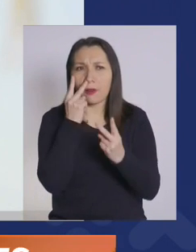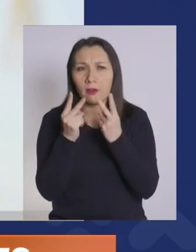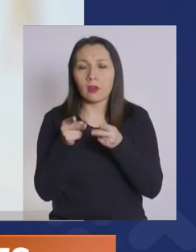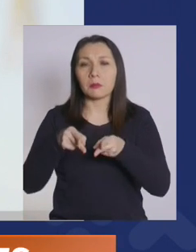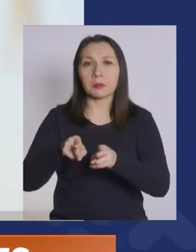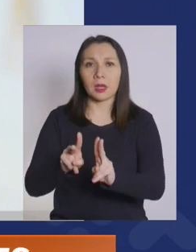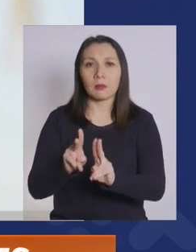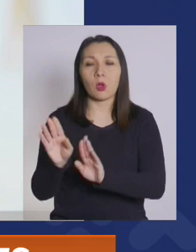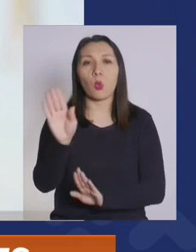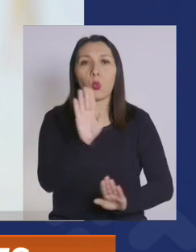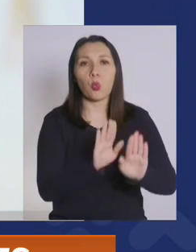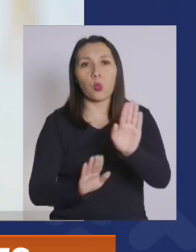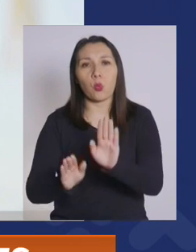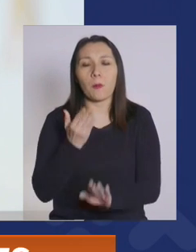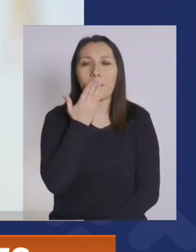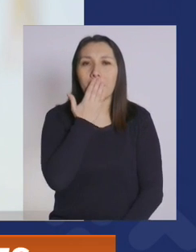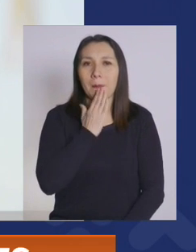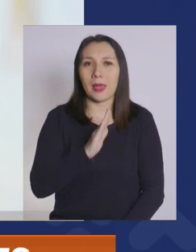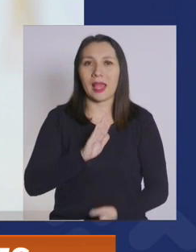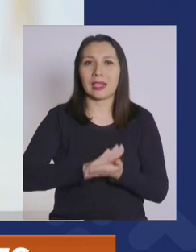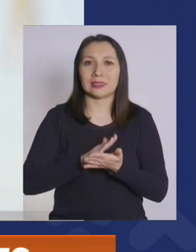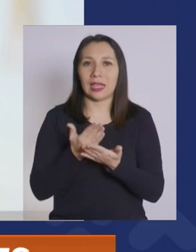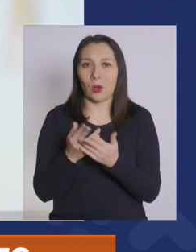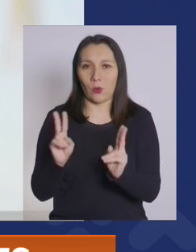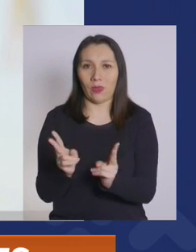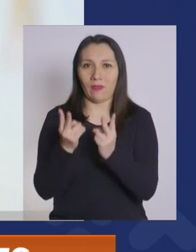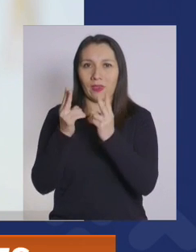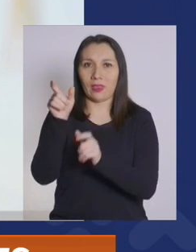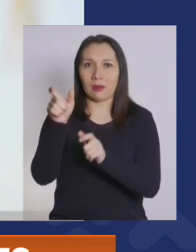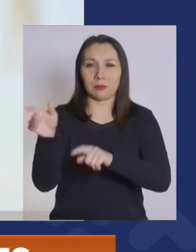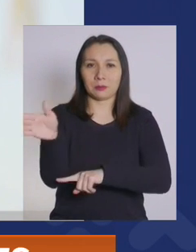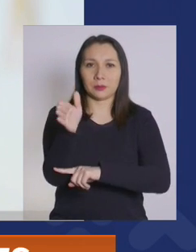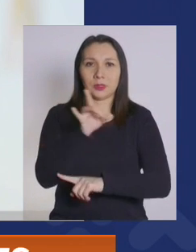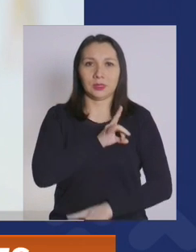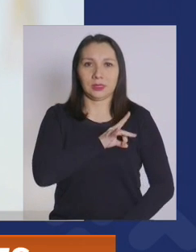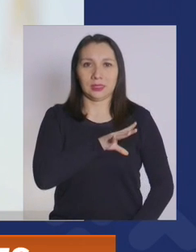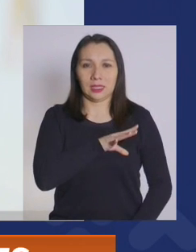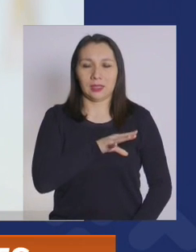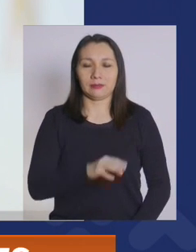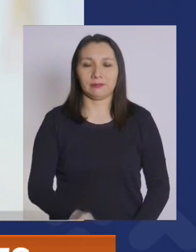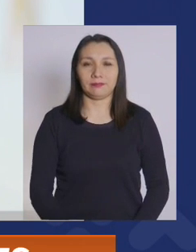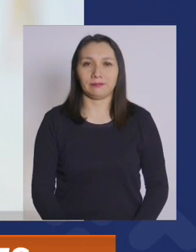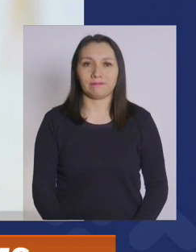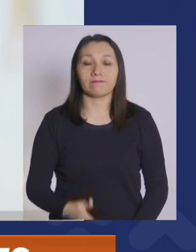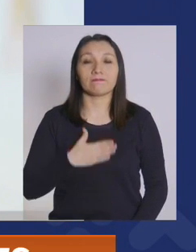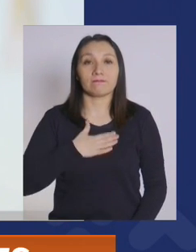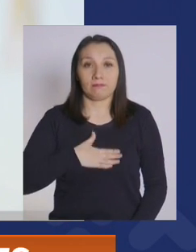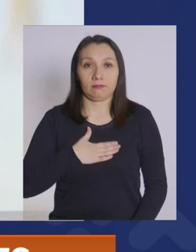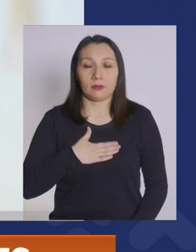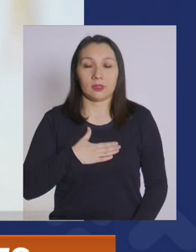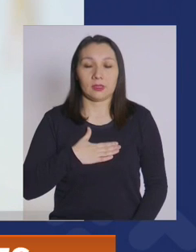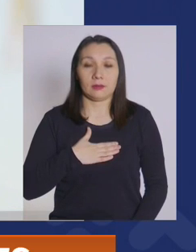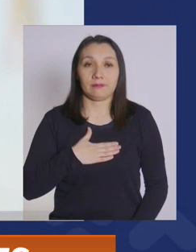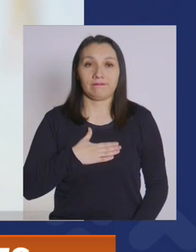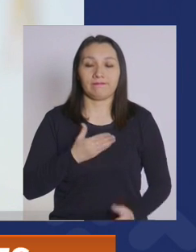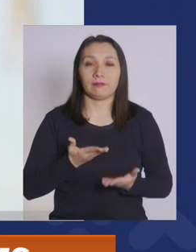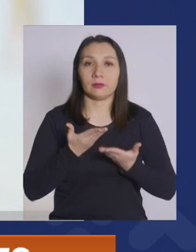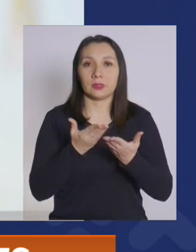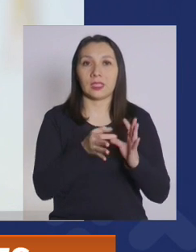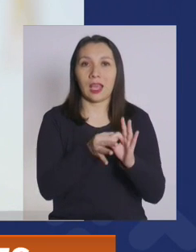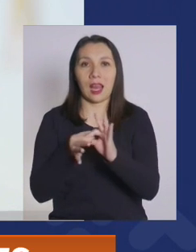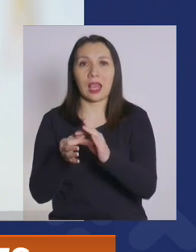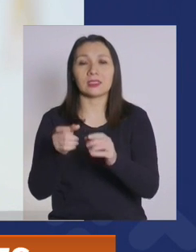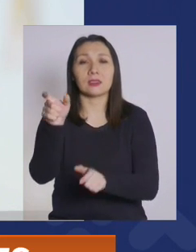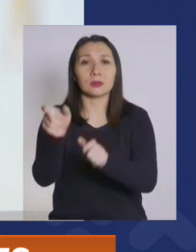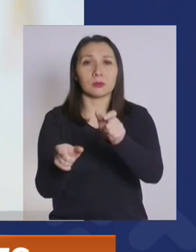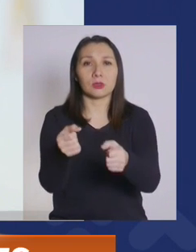a permitir proteger mejor la salud y la vida de nuestros compatriotas. Quiero agradecer a los camioneros